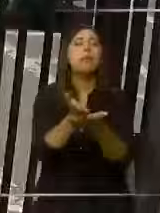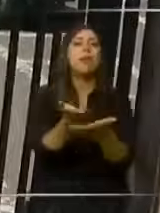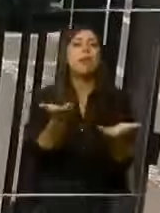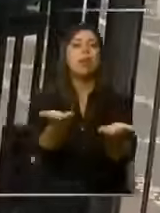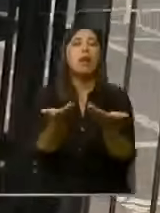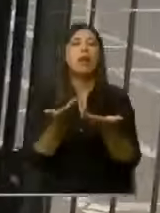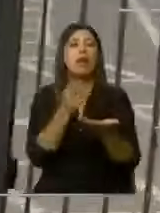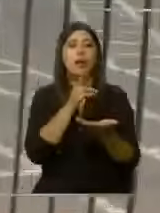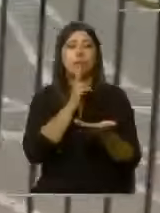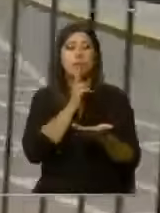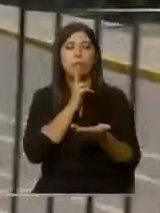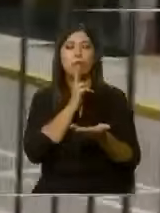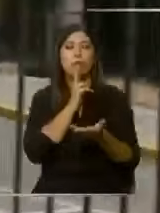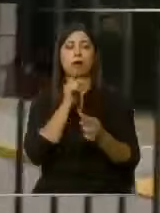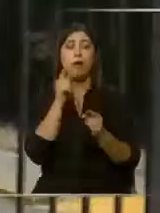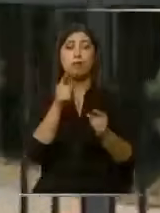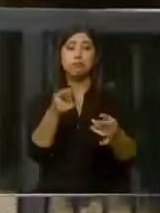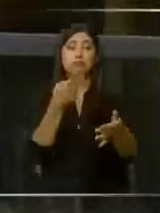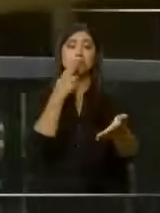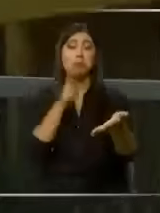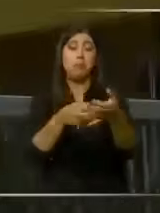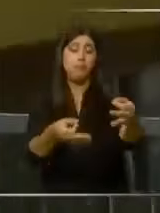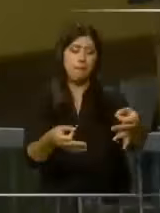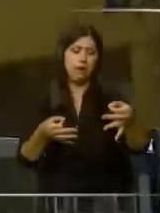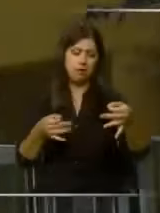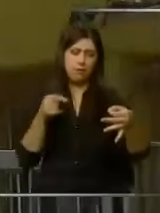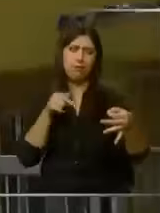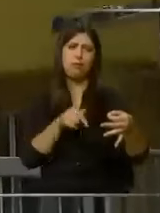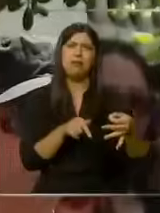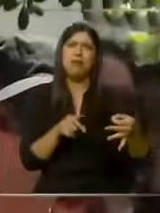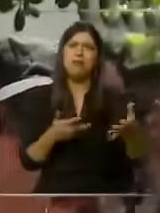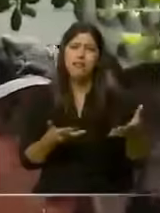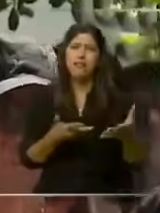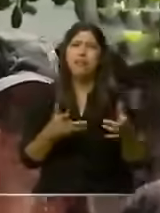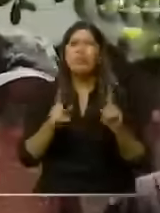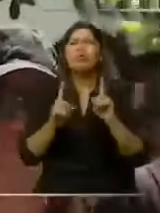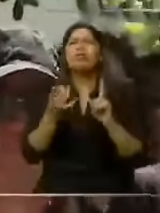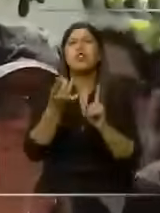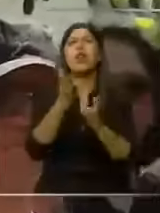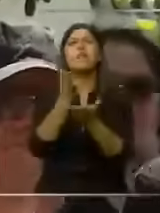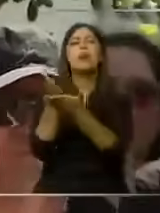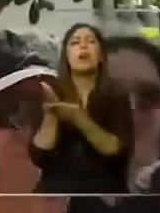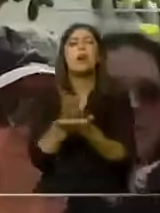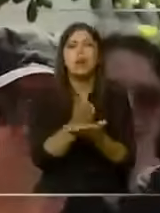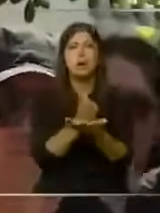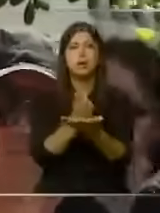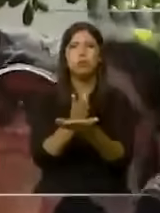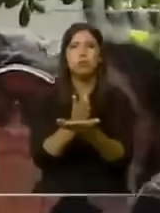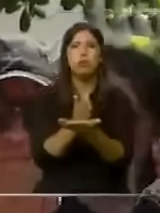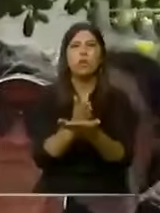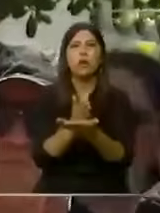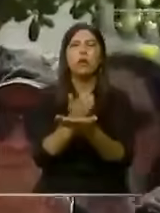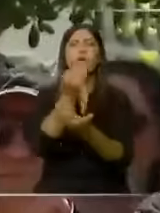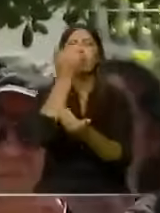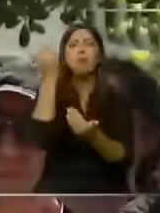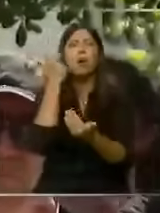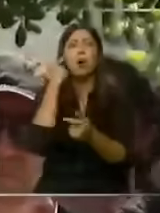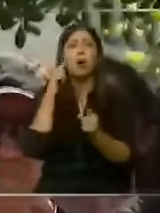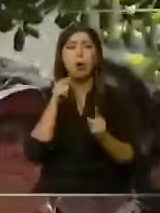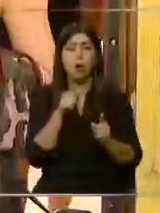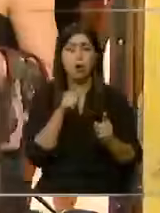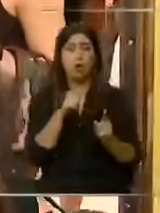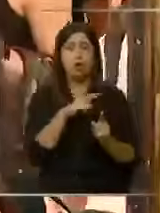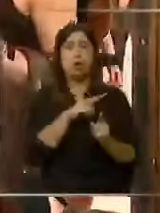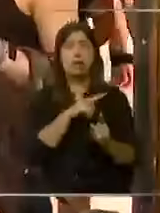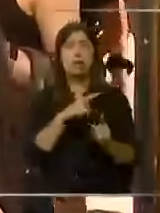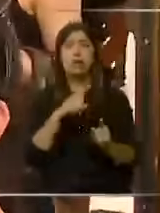se indicaba que serían desvinculados de establecimientos emblemáticos. Solo en el caso del Liceo Carmela Silva Donoso, no seguirán trabajando